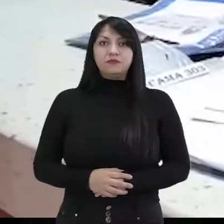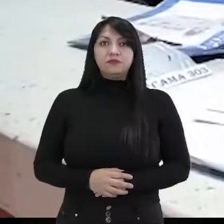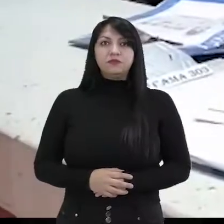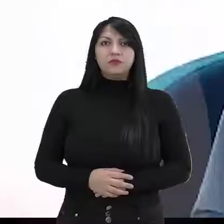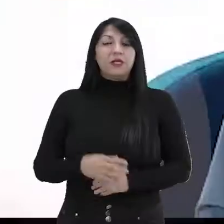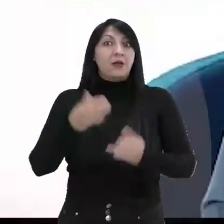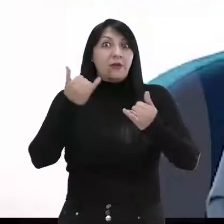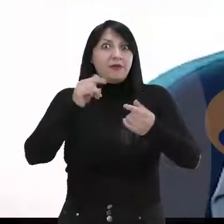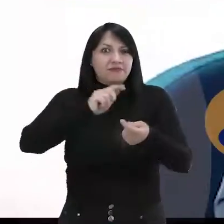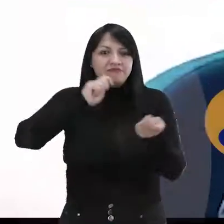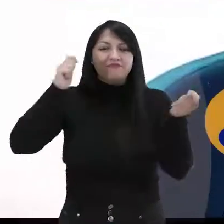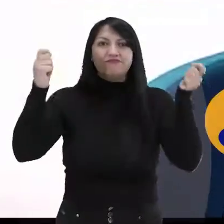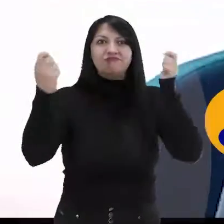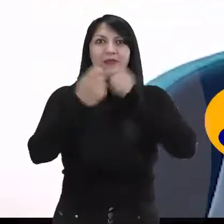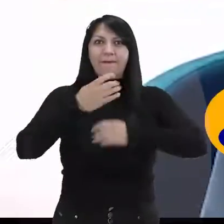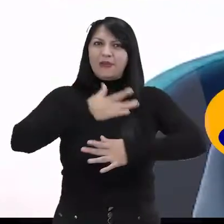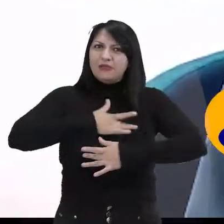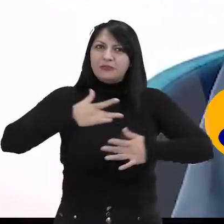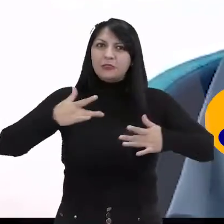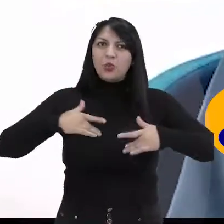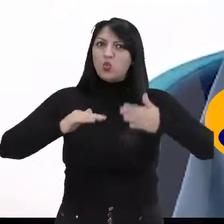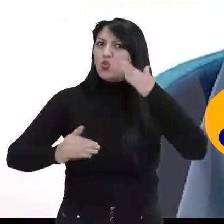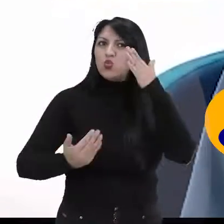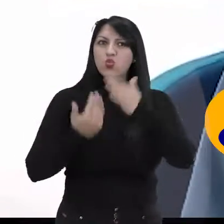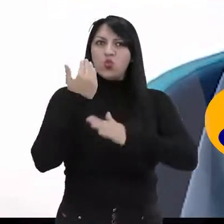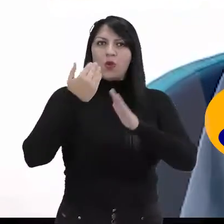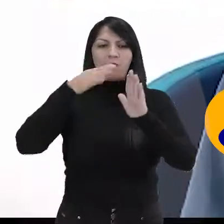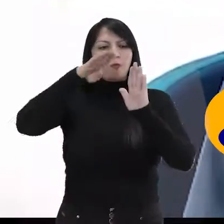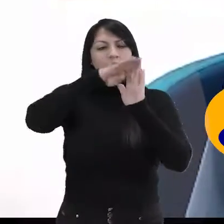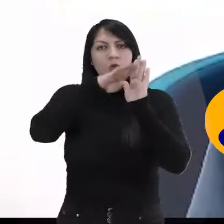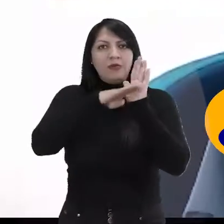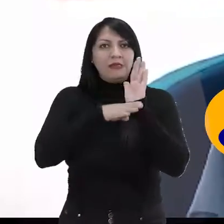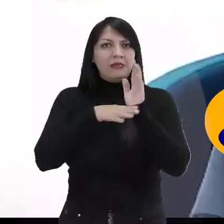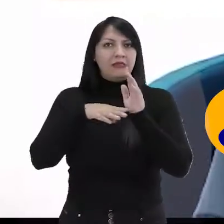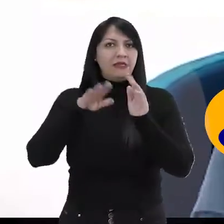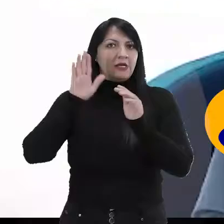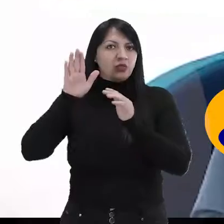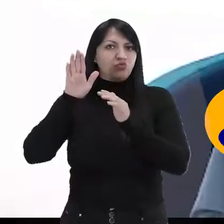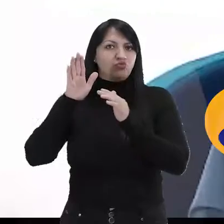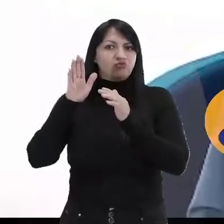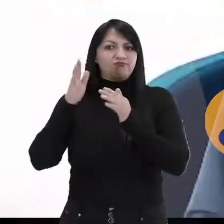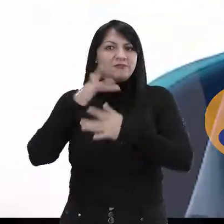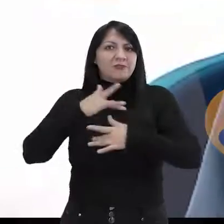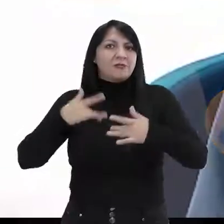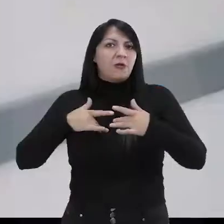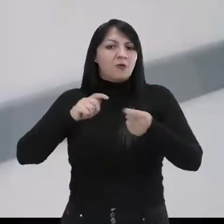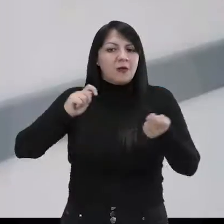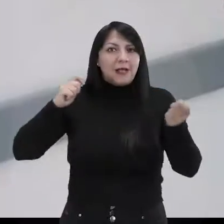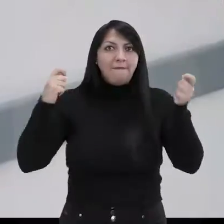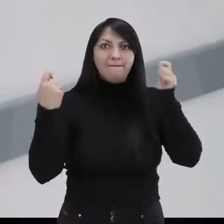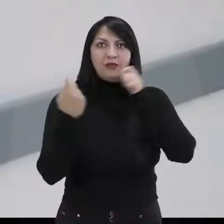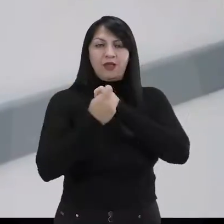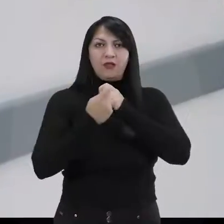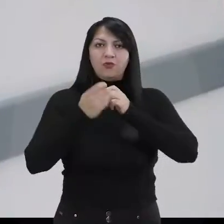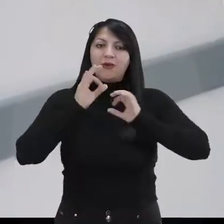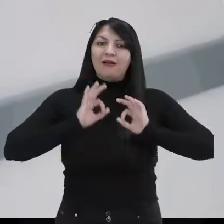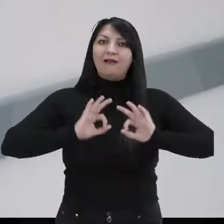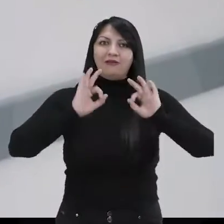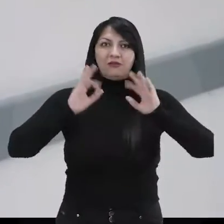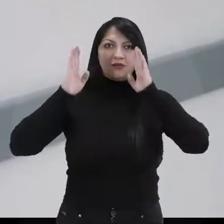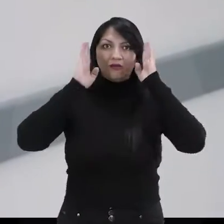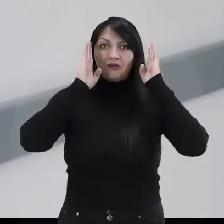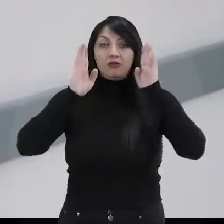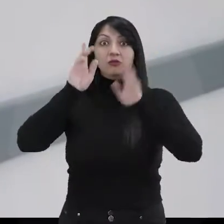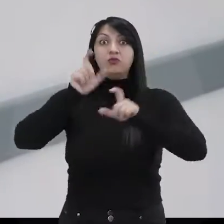no solamente en sus políticas de seguridad, en sus políticas de humanización, en sus políticas de calidad